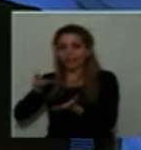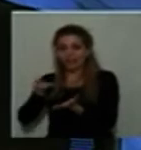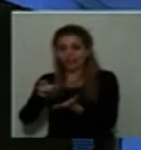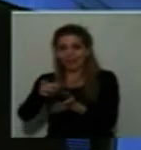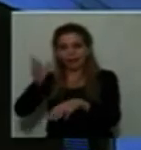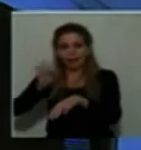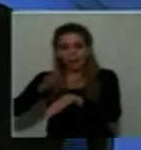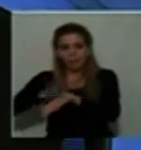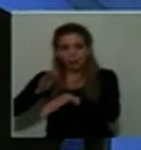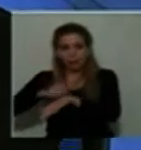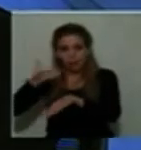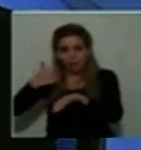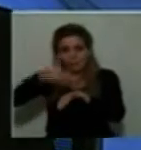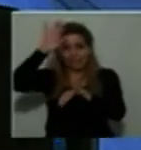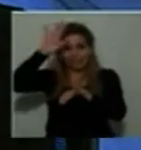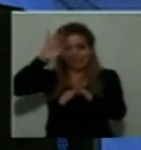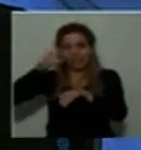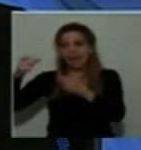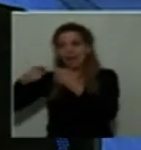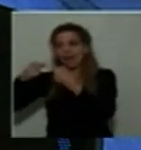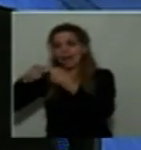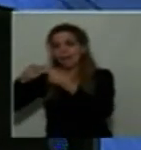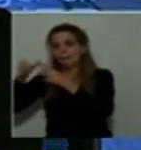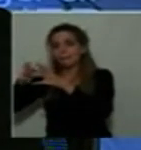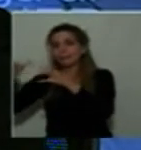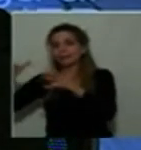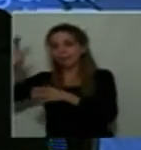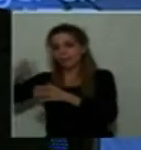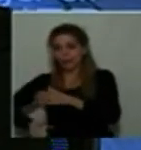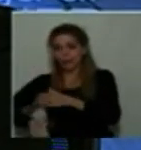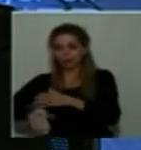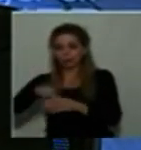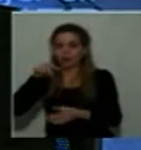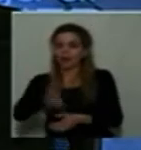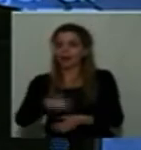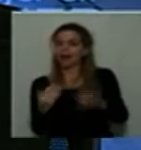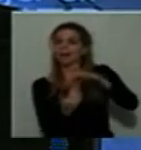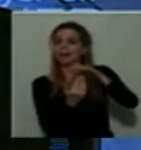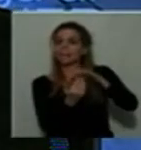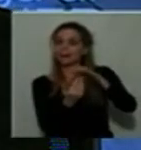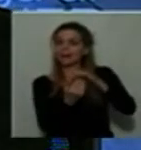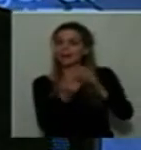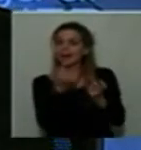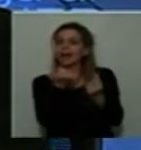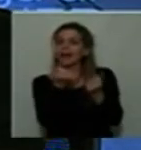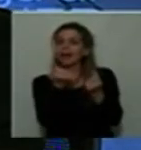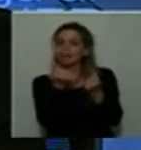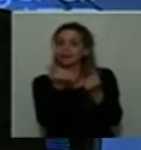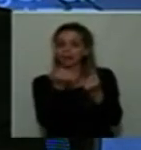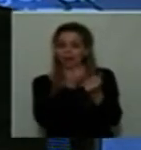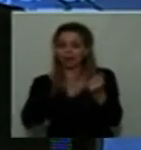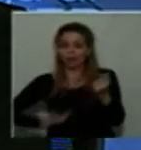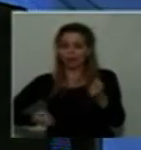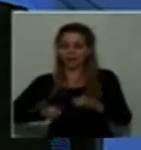empresa. Y acá, como digo siempre, se está jugando una torta de guita impresionante. Se están jugando subsidios. No es una cosa